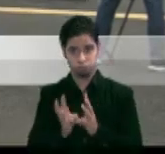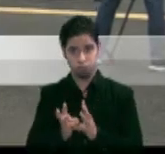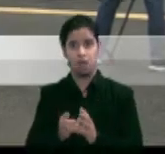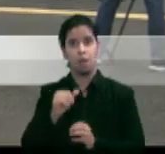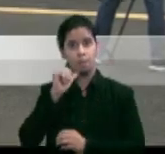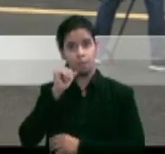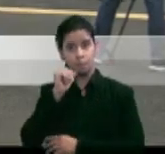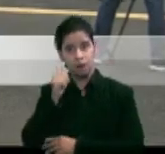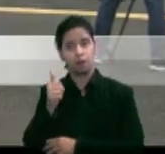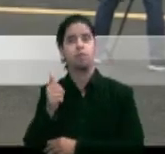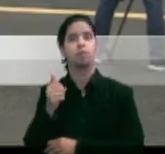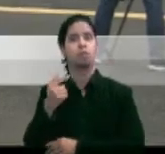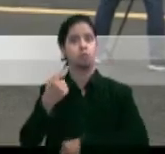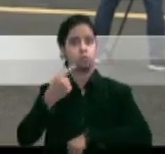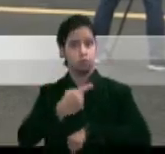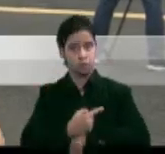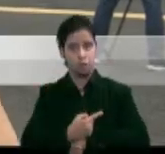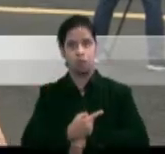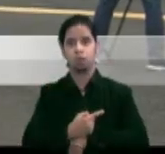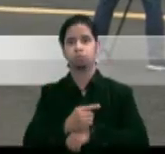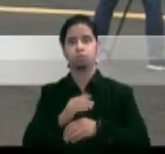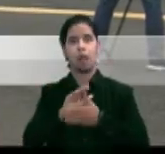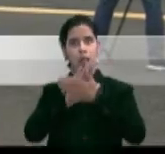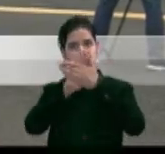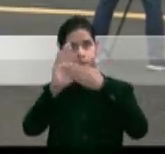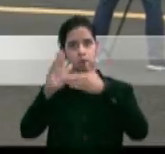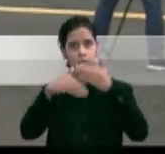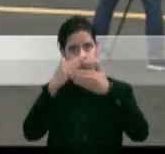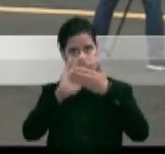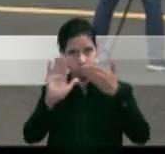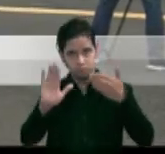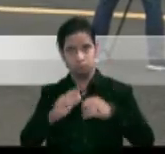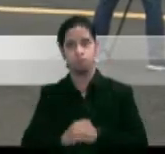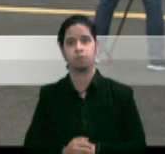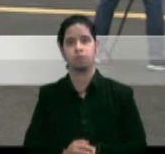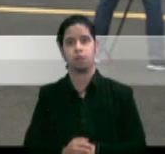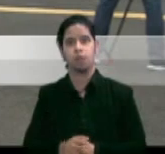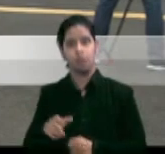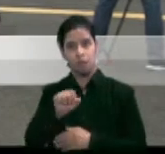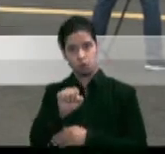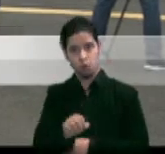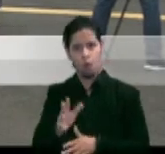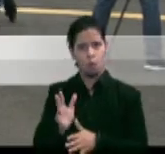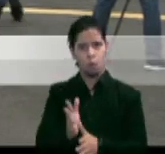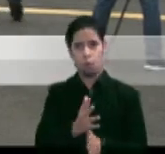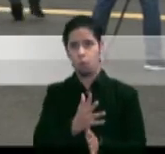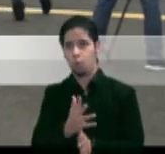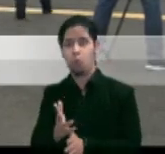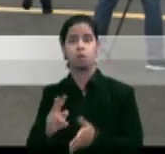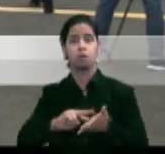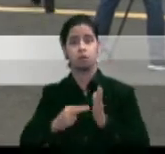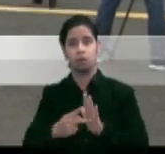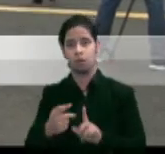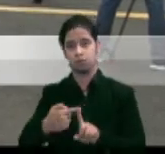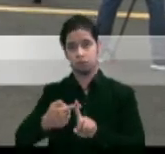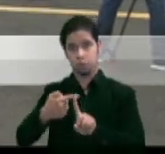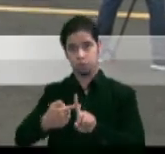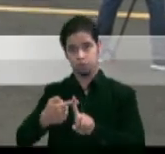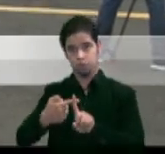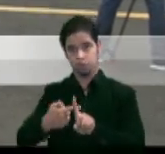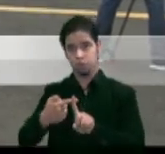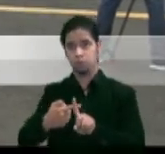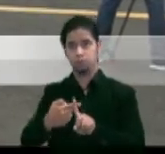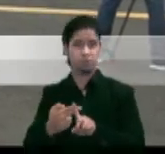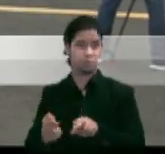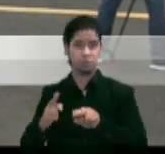mañana esperamos un día mayormente despejado. El viento sopla del sur. Y esto permite que tengamos temperaturas por encima de lo